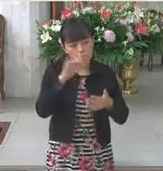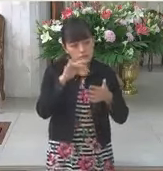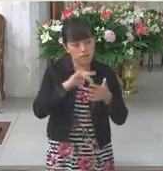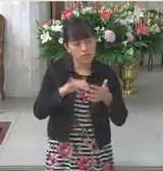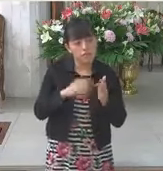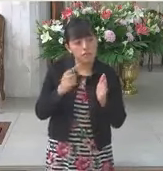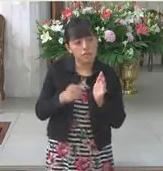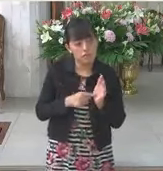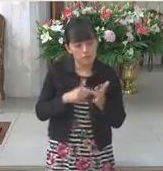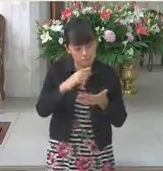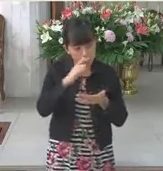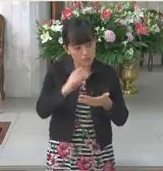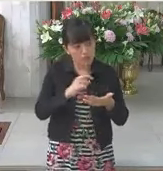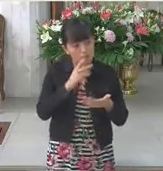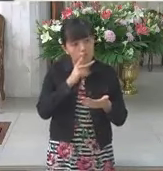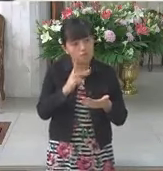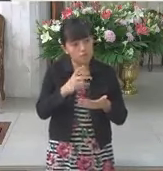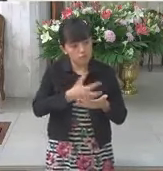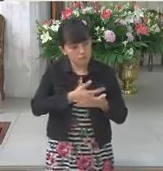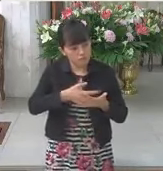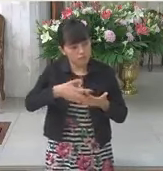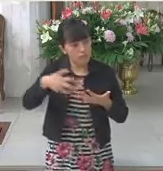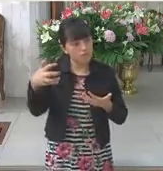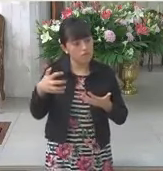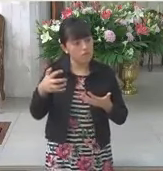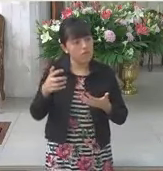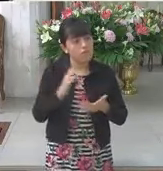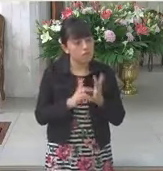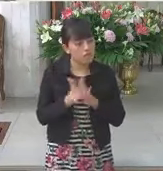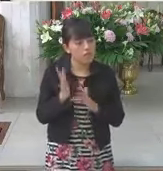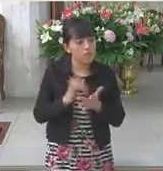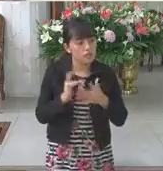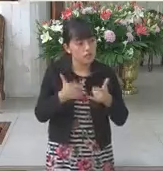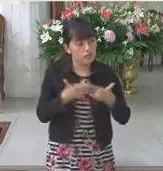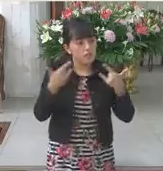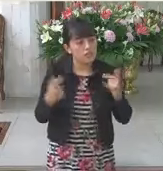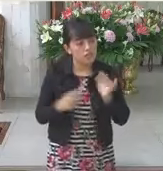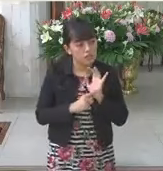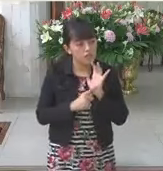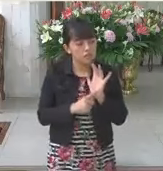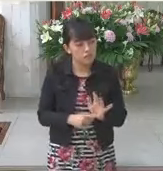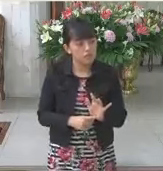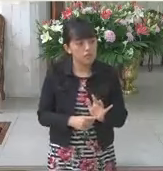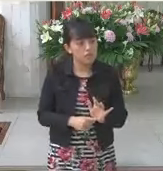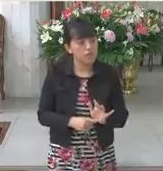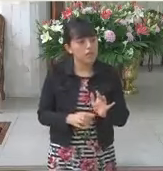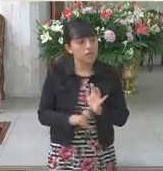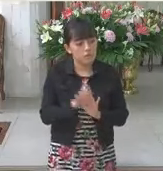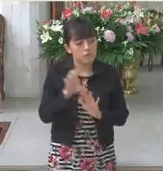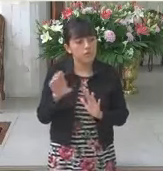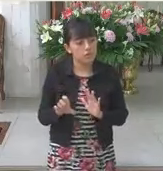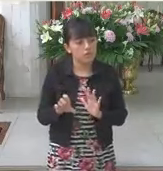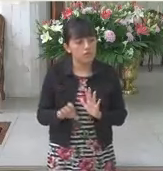un edificio y del hombre que va a iniciar una empresa de riesgo el rey que va a la guerra en donde está